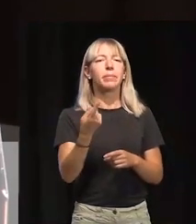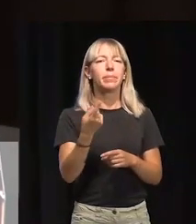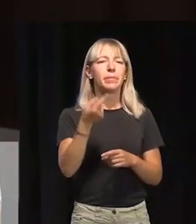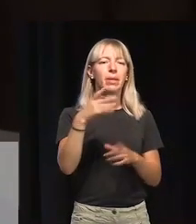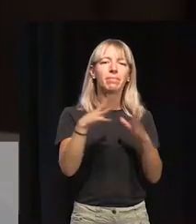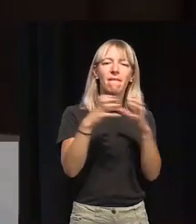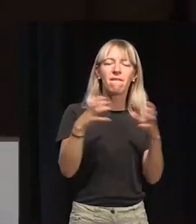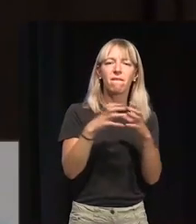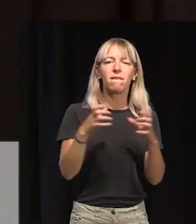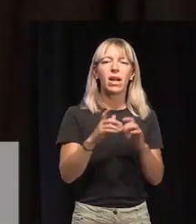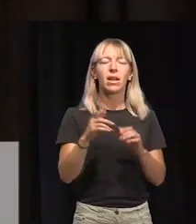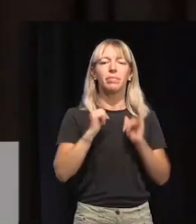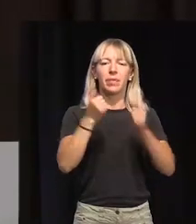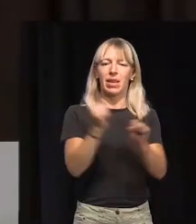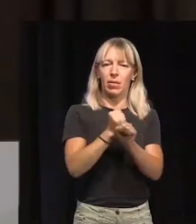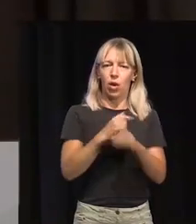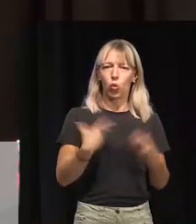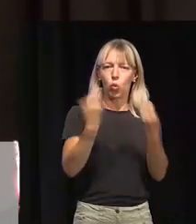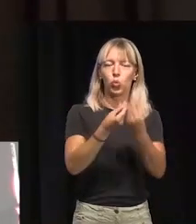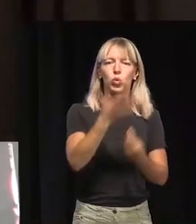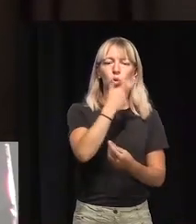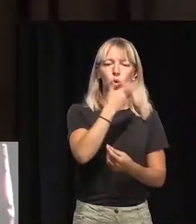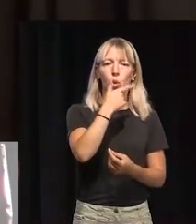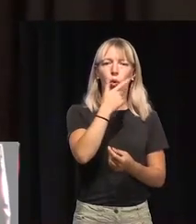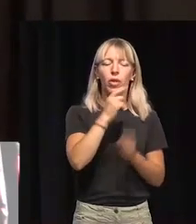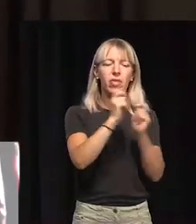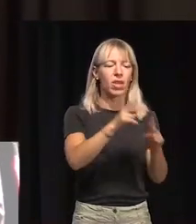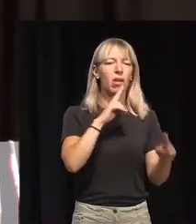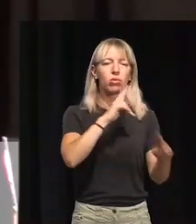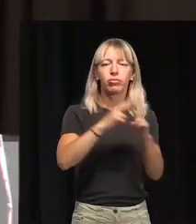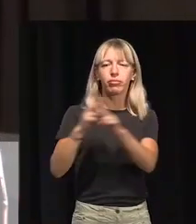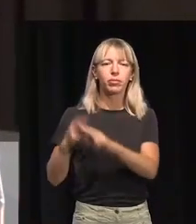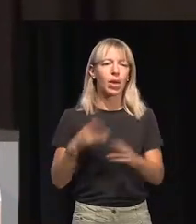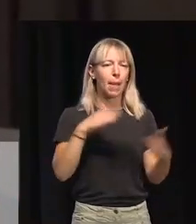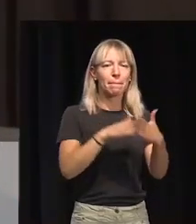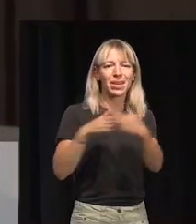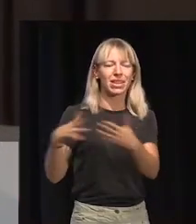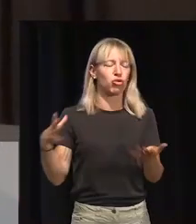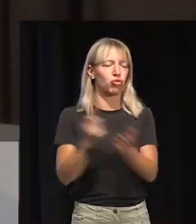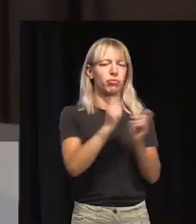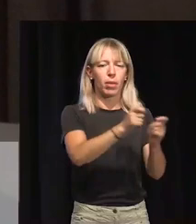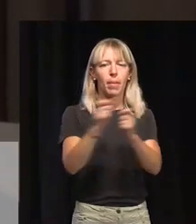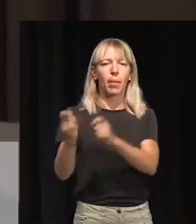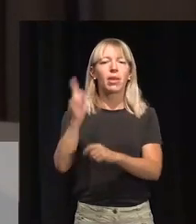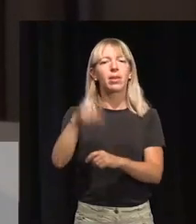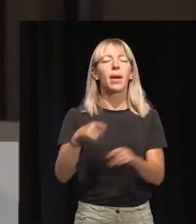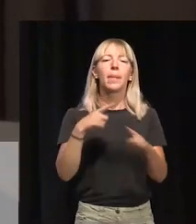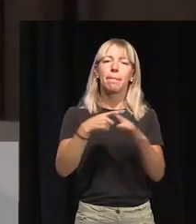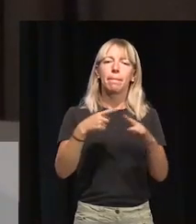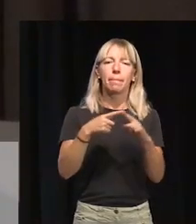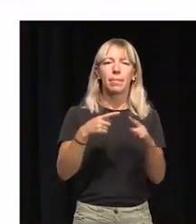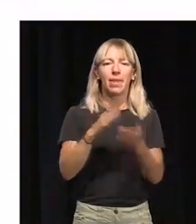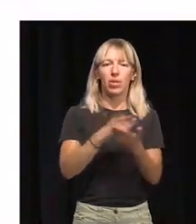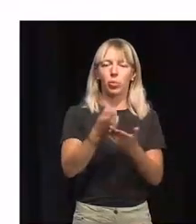vuestras expectativas, que empezásemos a trabajar juntos y a conocer y a ponerle nombre a todas esas barreras y empezar a poner también los medios para poder